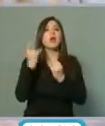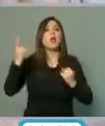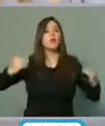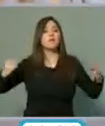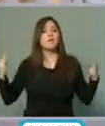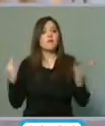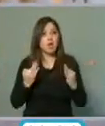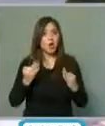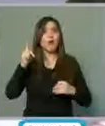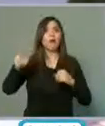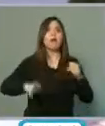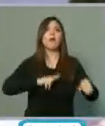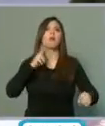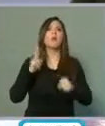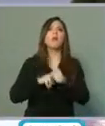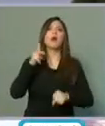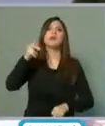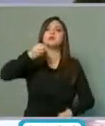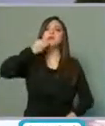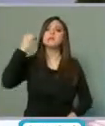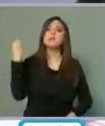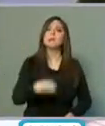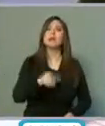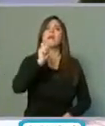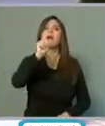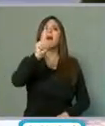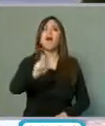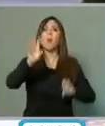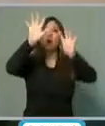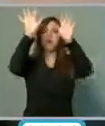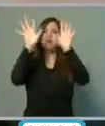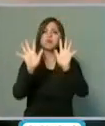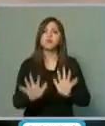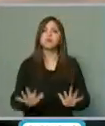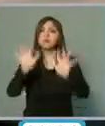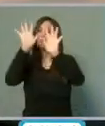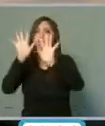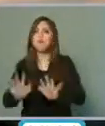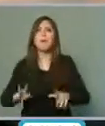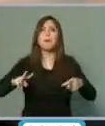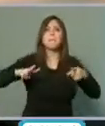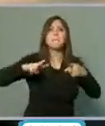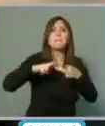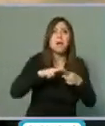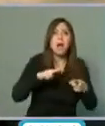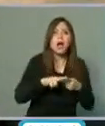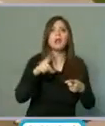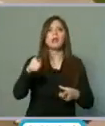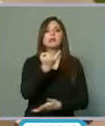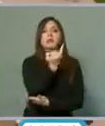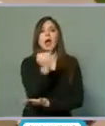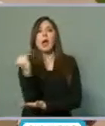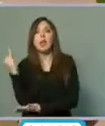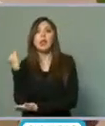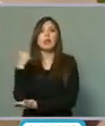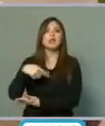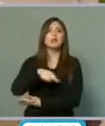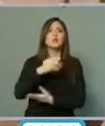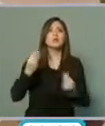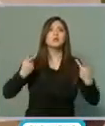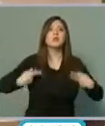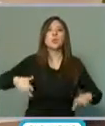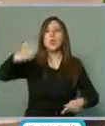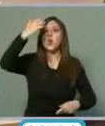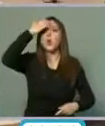la naturaleza está preciosa allá, de las cascadas, de los parques, de los jardines famosos, ¿no?